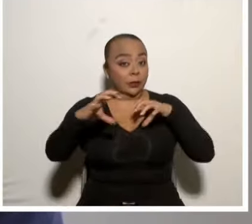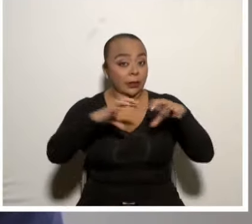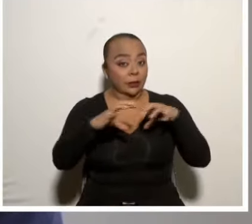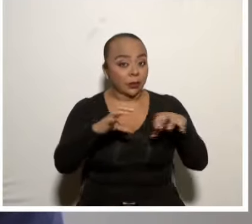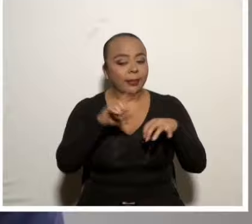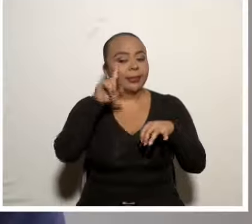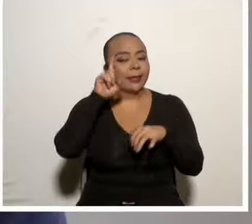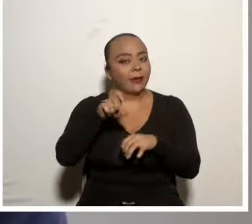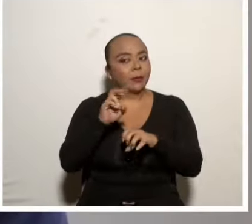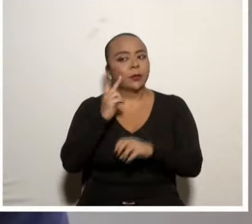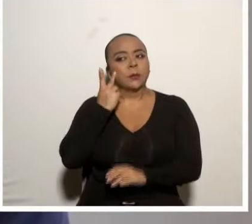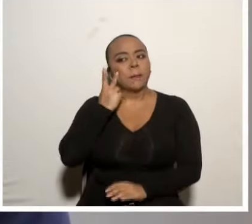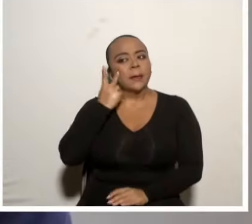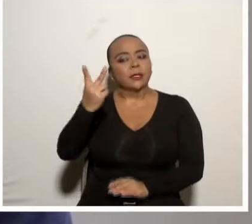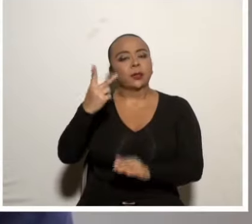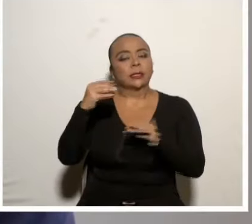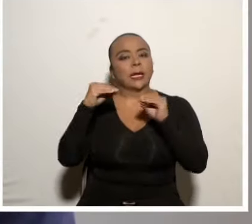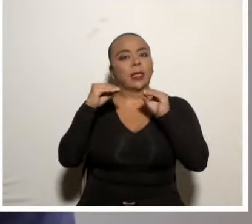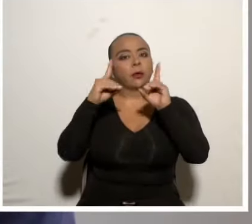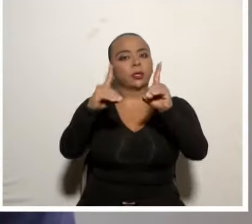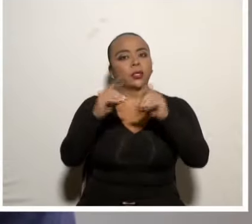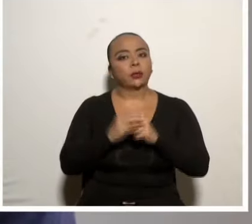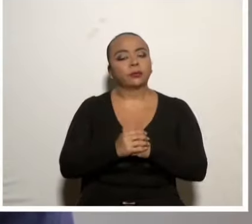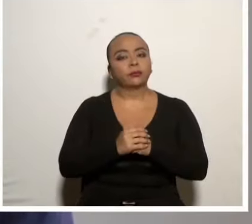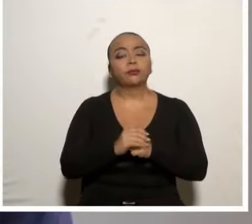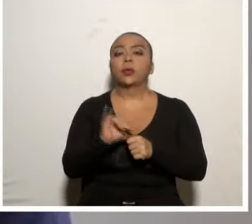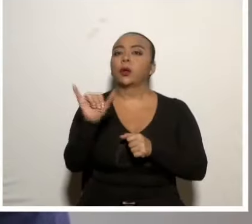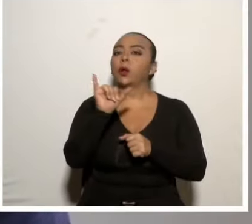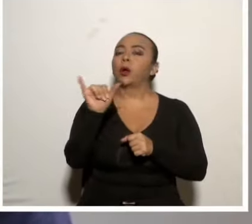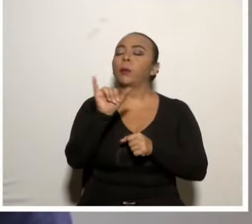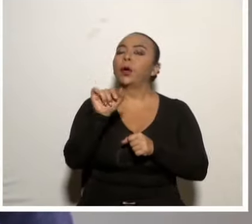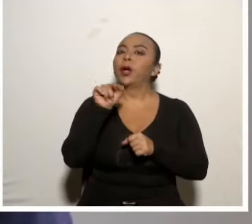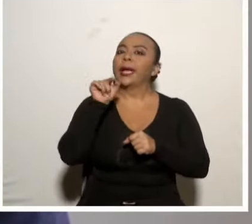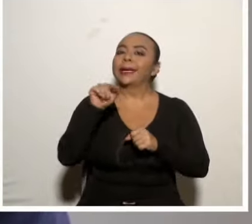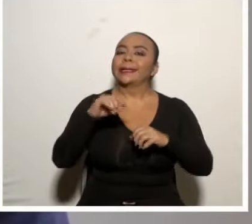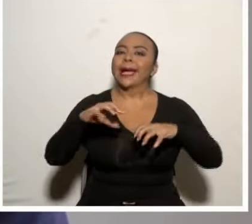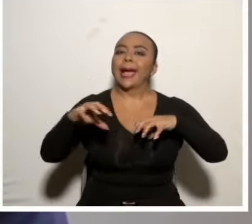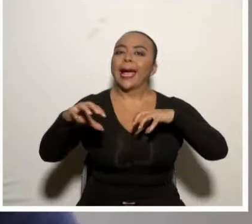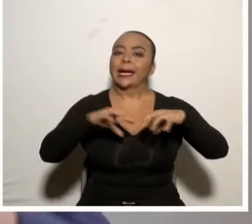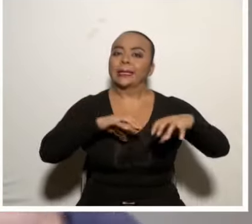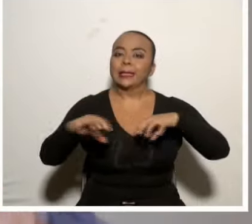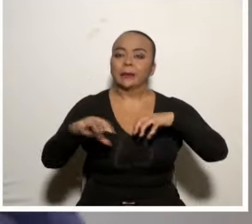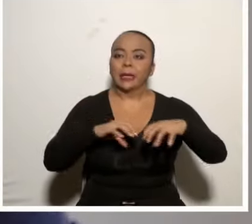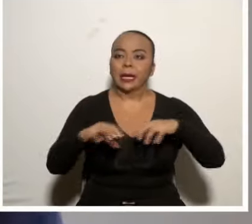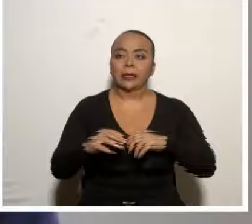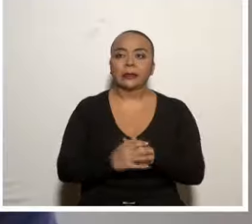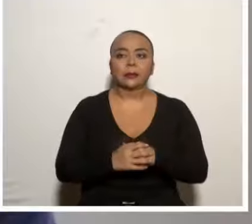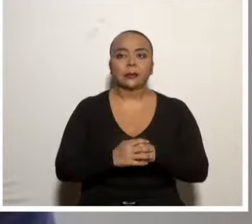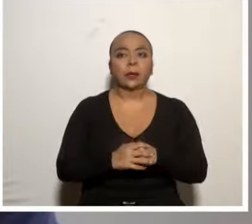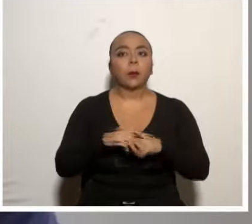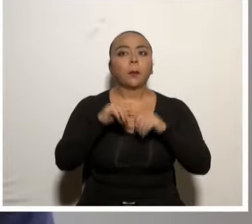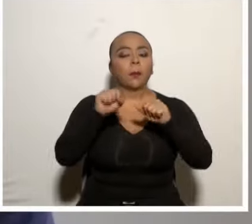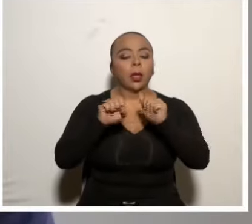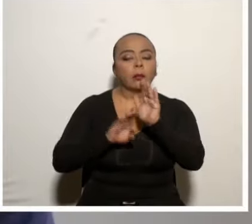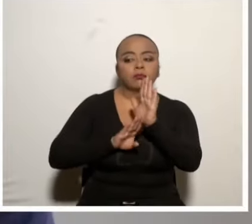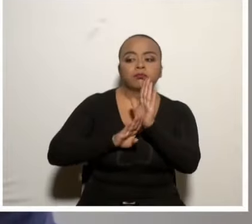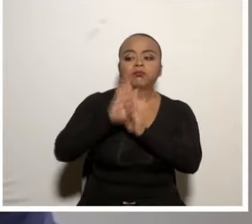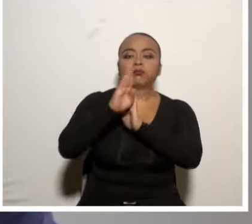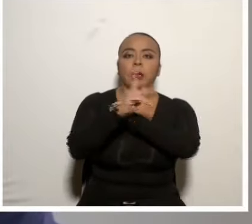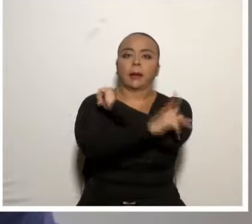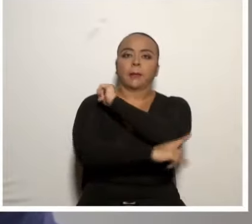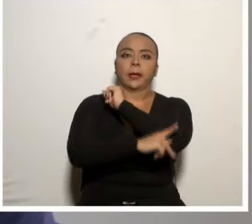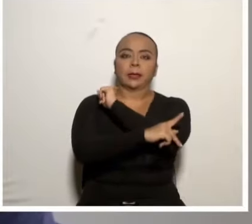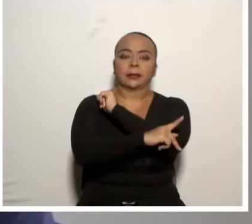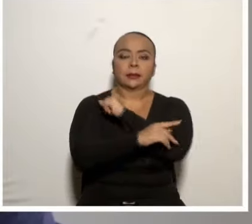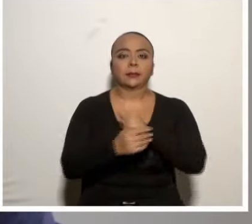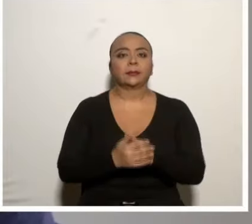debemos visualizar la educación como esa actividad que va a potenciar al país